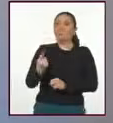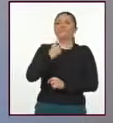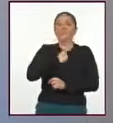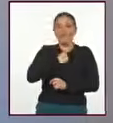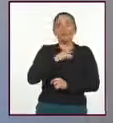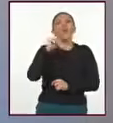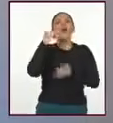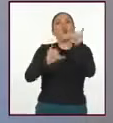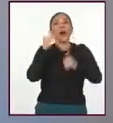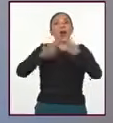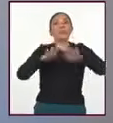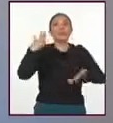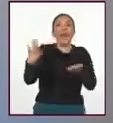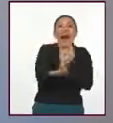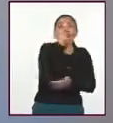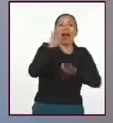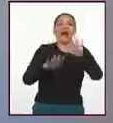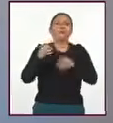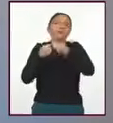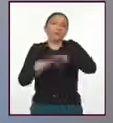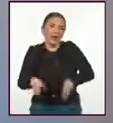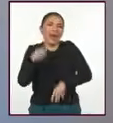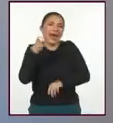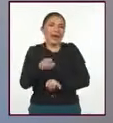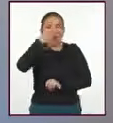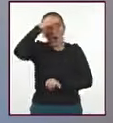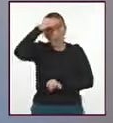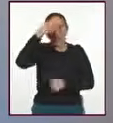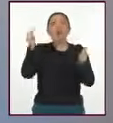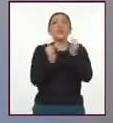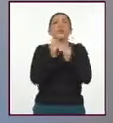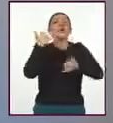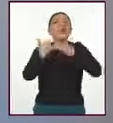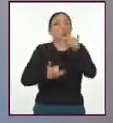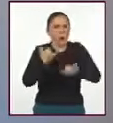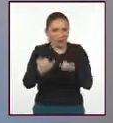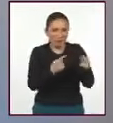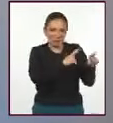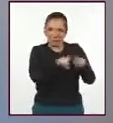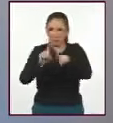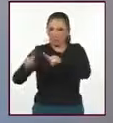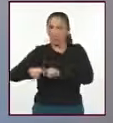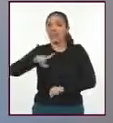vamos a verlo a través de los juegos y más adelante ya en la